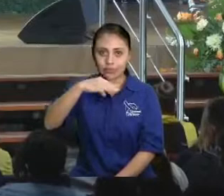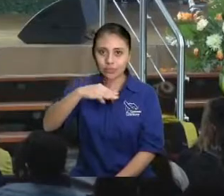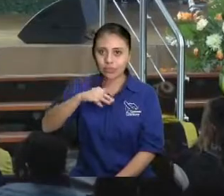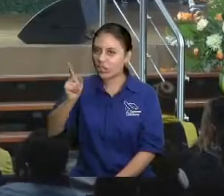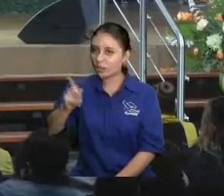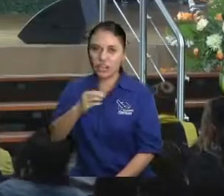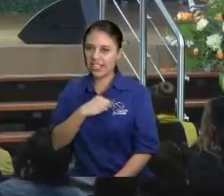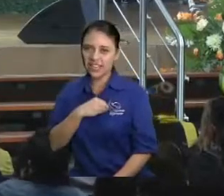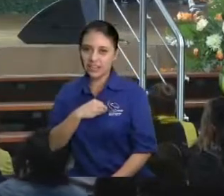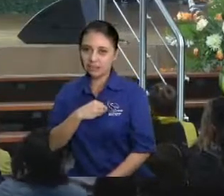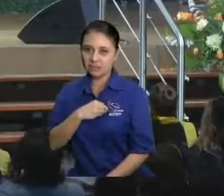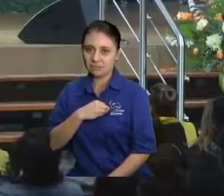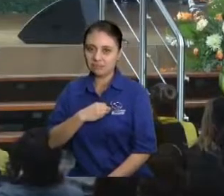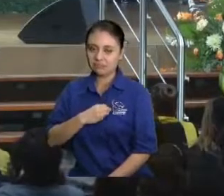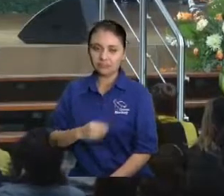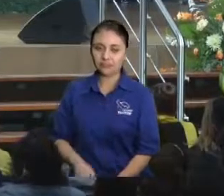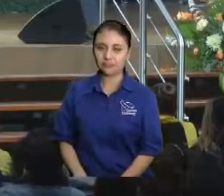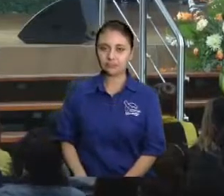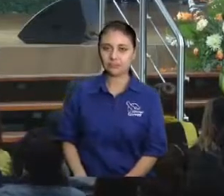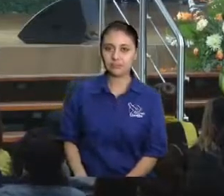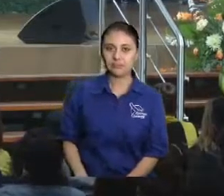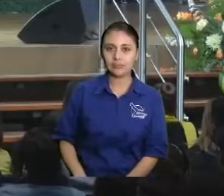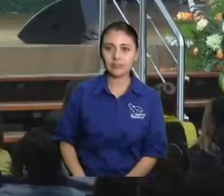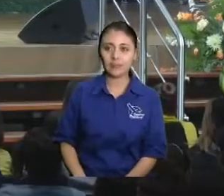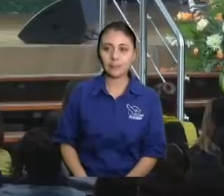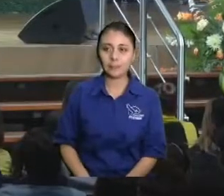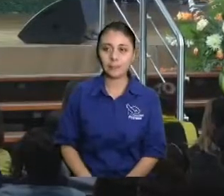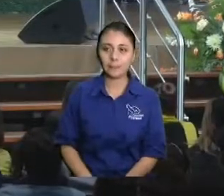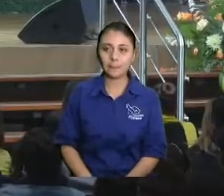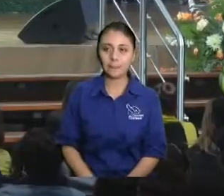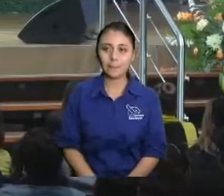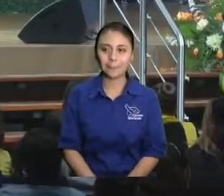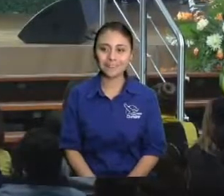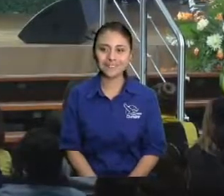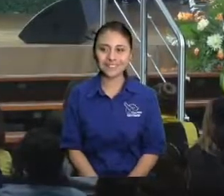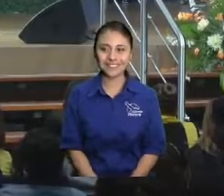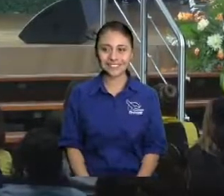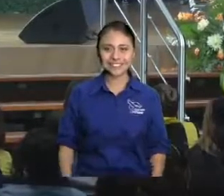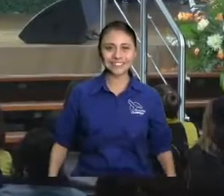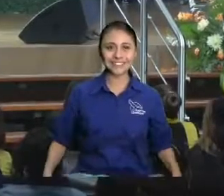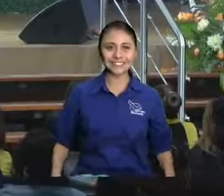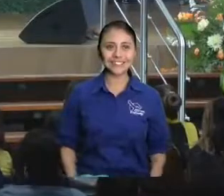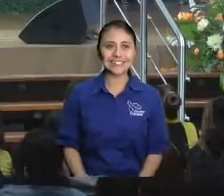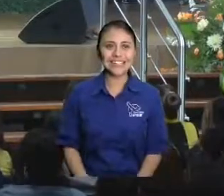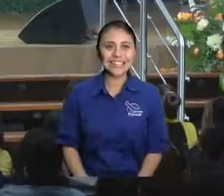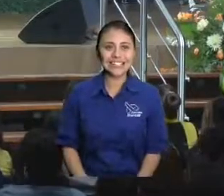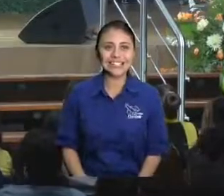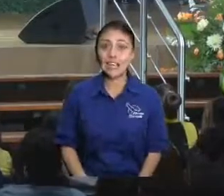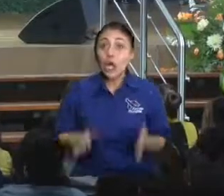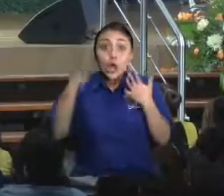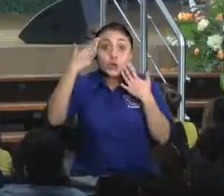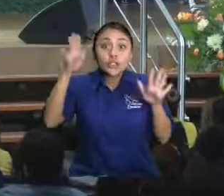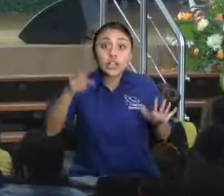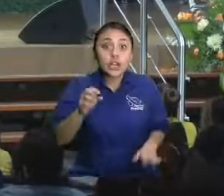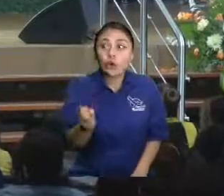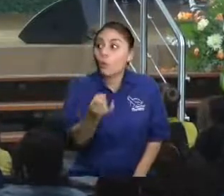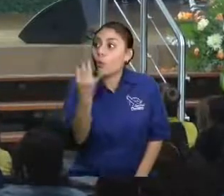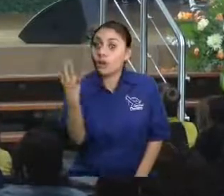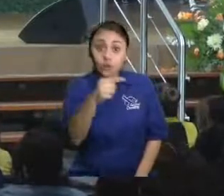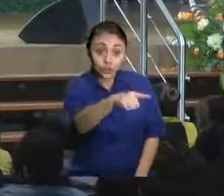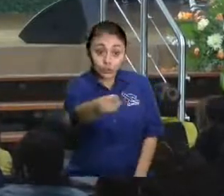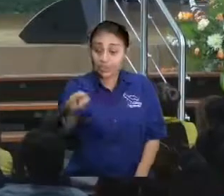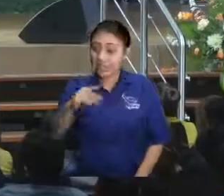Tremendo, hermano. Yo no sé cuántos hermanos tendrán mascotas.